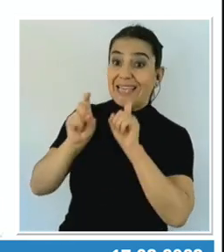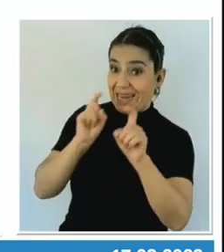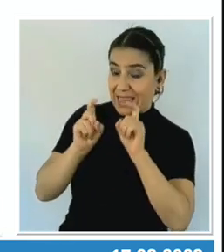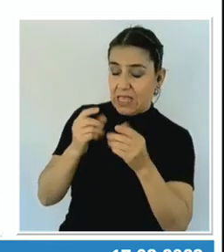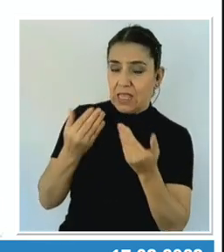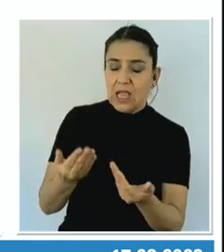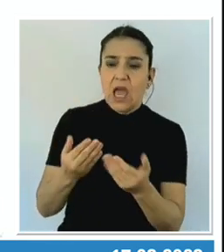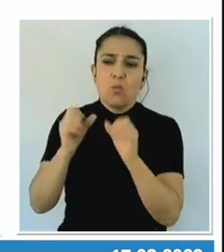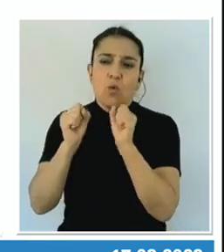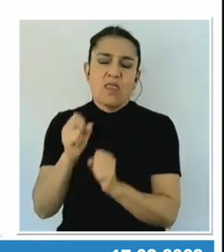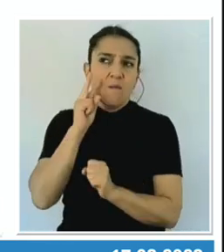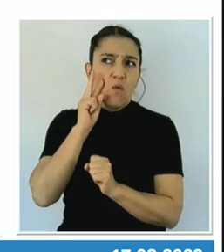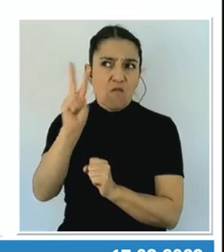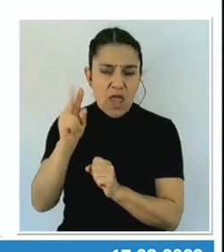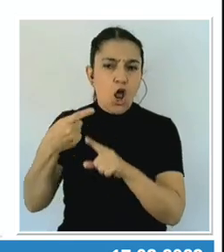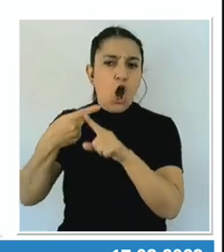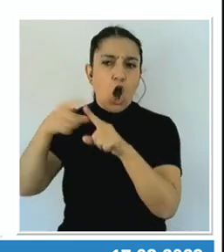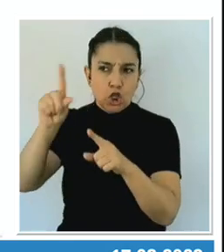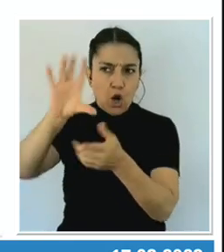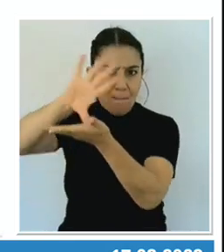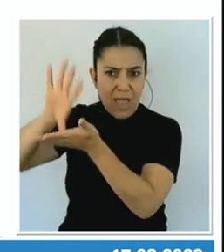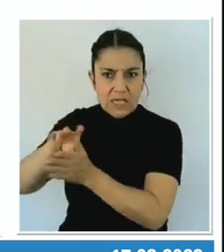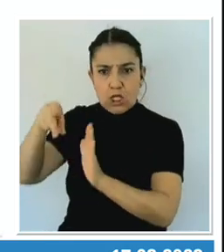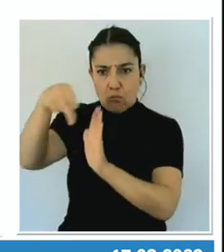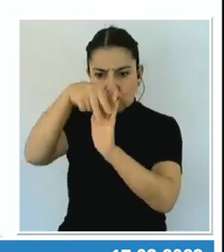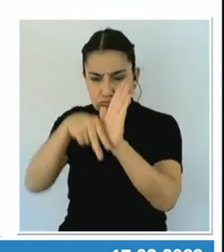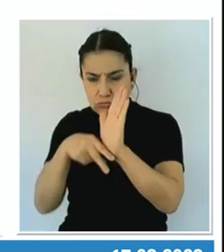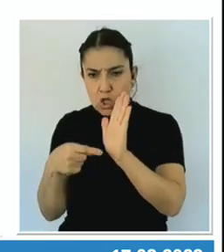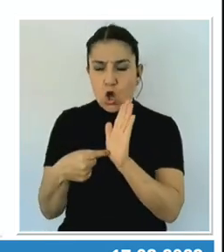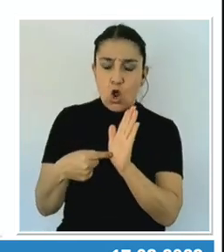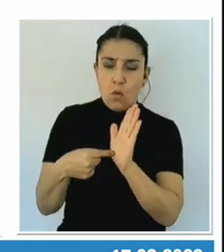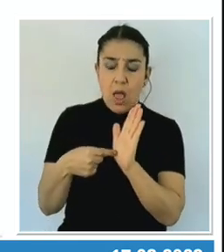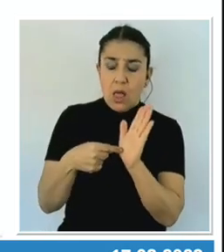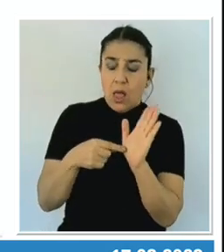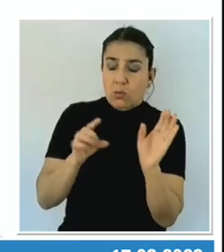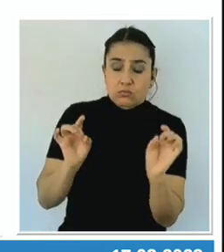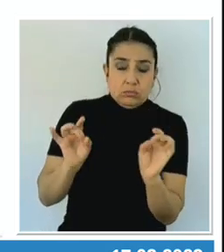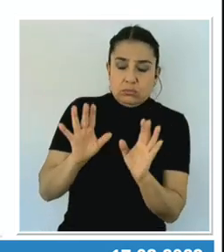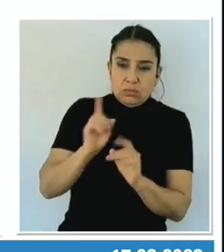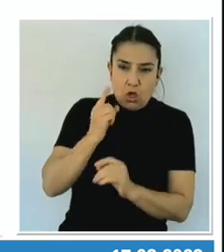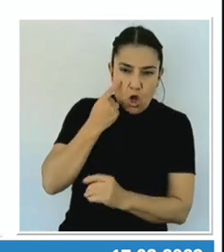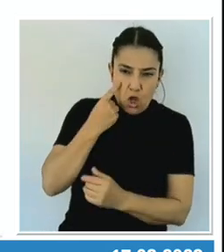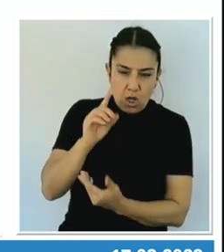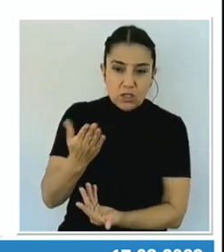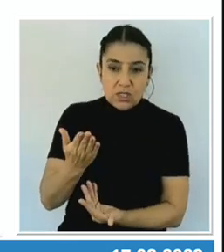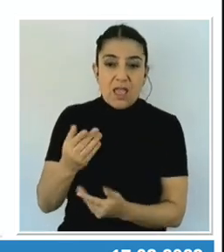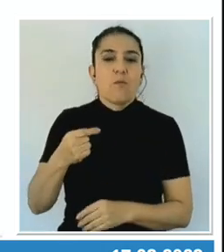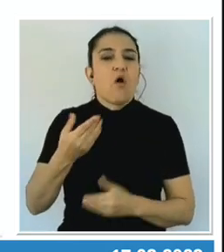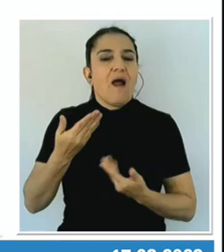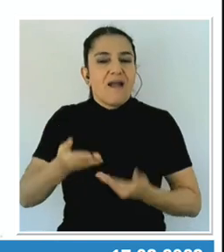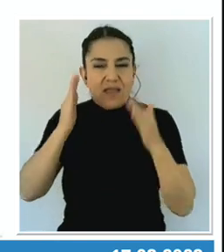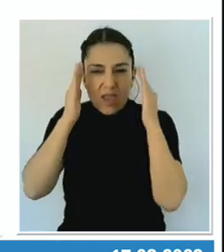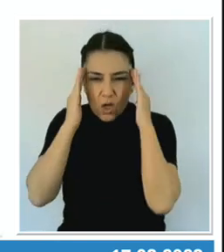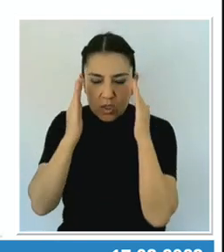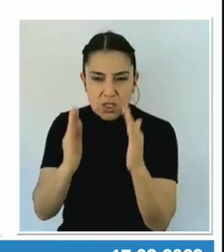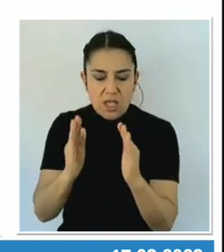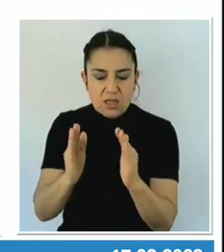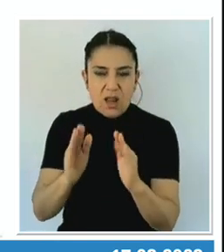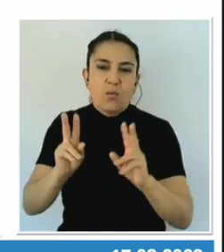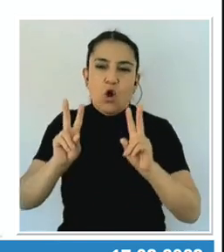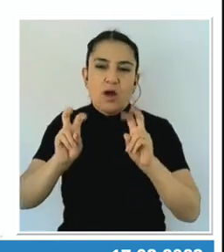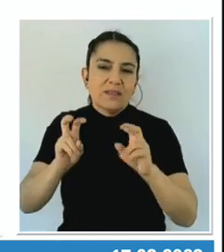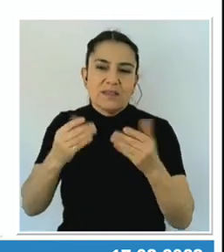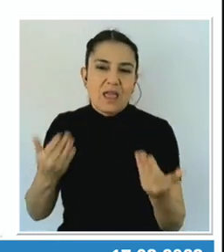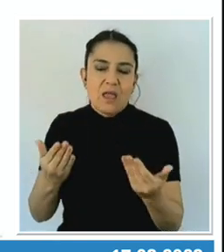de lo contrario pasan desapercibidos, ¿no? Y aquí quiero concentrarme en algunas cuestiones relativas a los